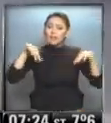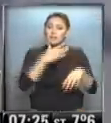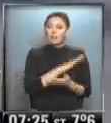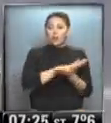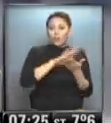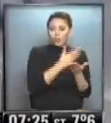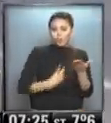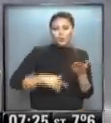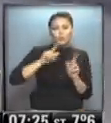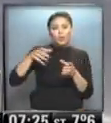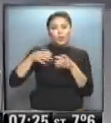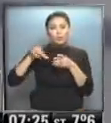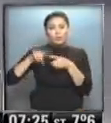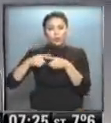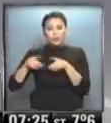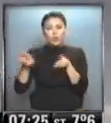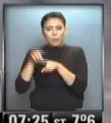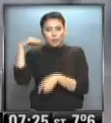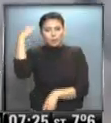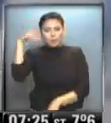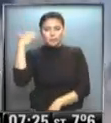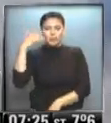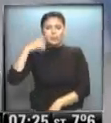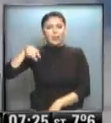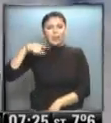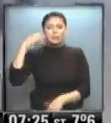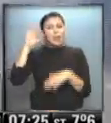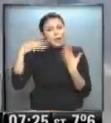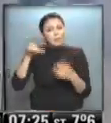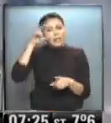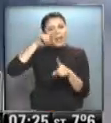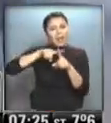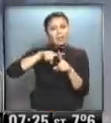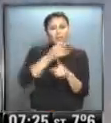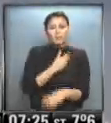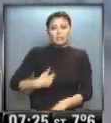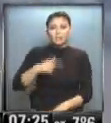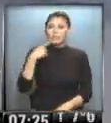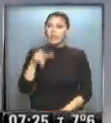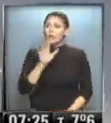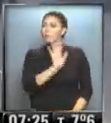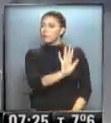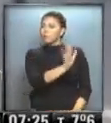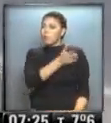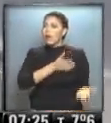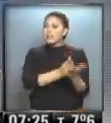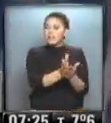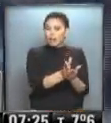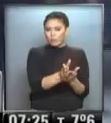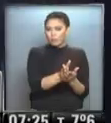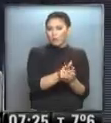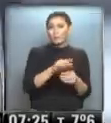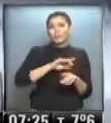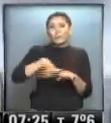de manifiesto ayer en las calles, donde miles de seguidores del derrocado presidente Mohamed Mursi juraron venganza infinita por la muerte de por lo